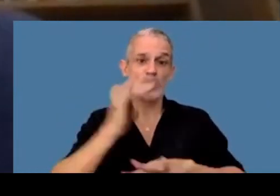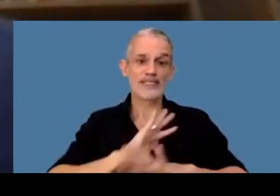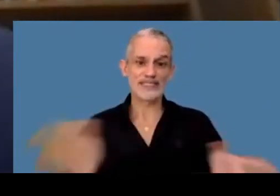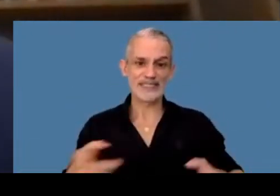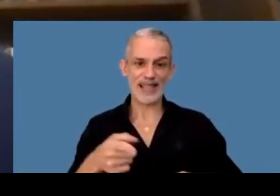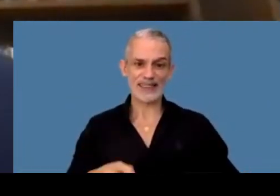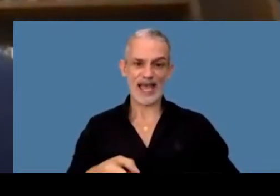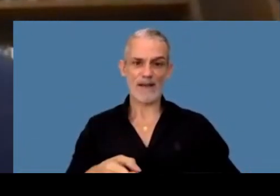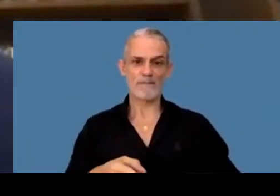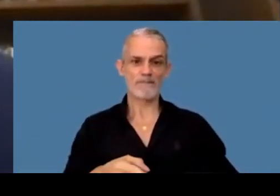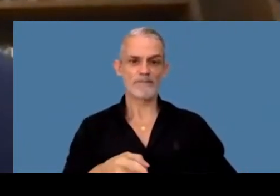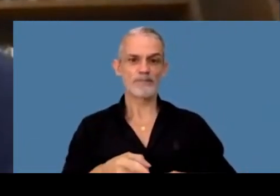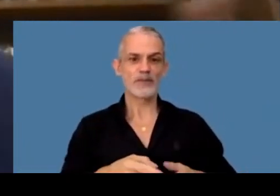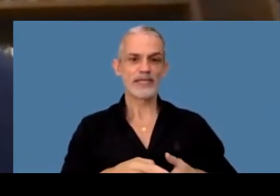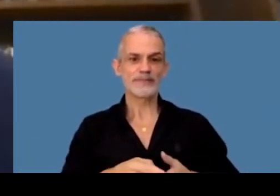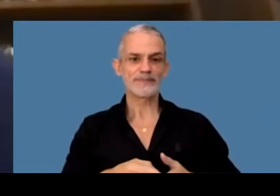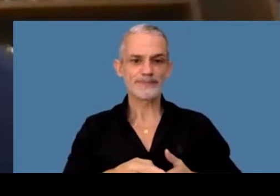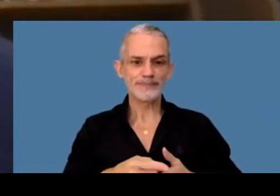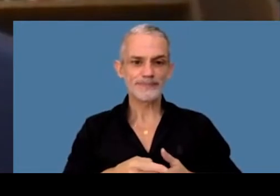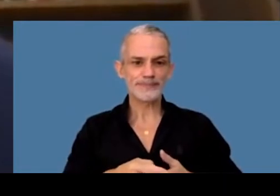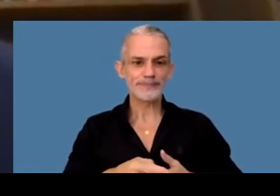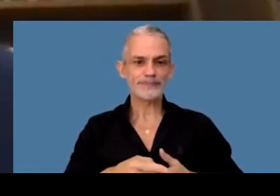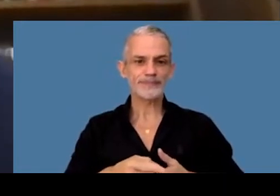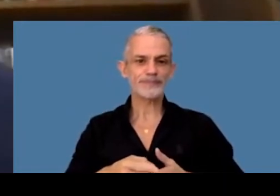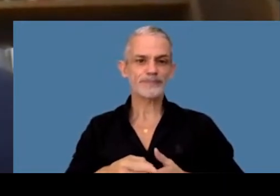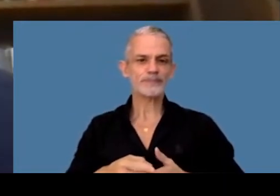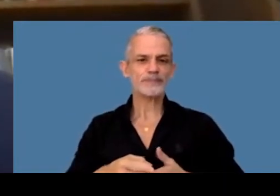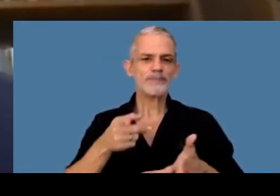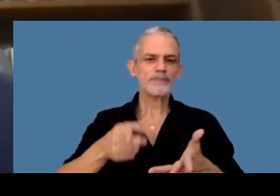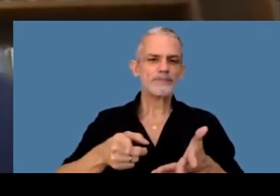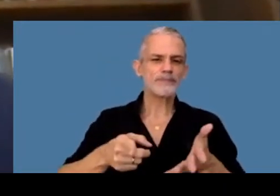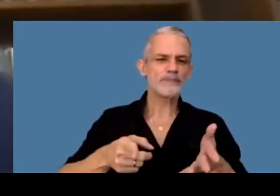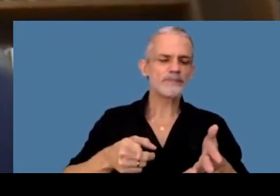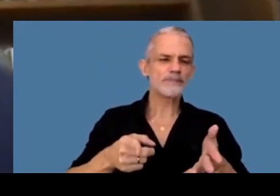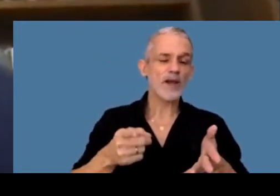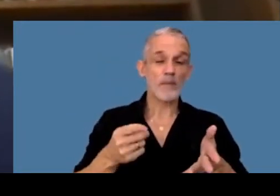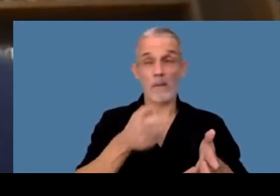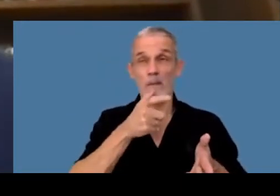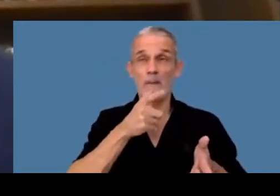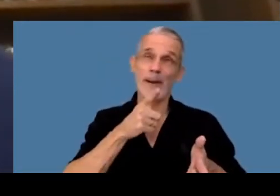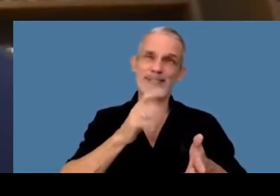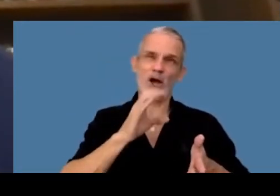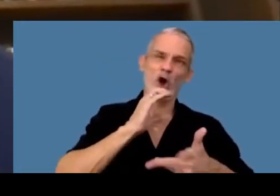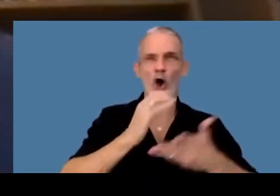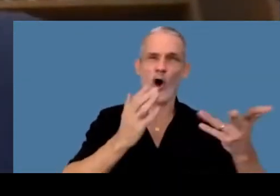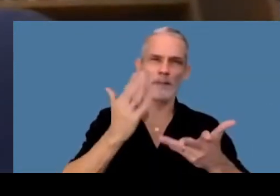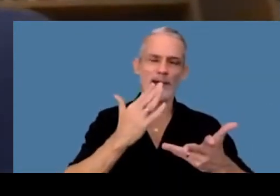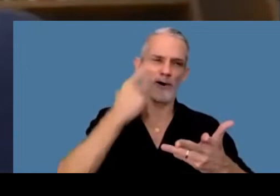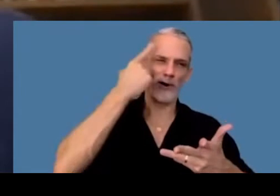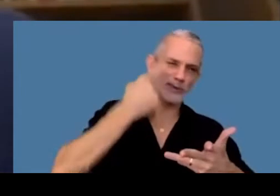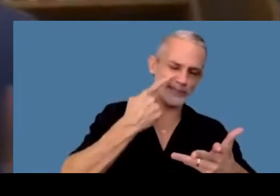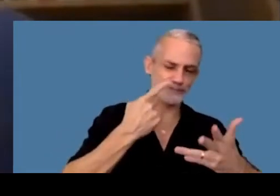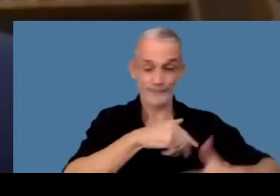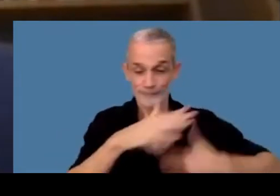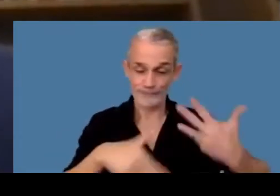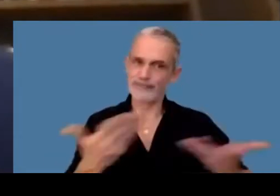nunca, pero uno lo puede decir tragicómico, si quieren partimos la diferencia. Pero hoy